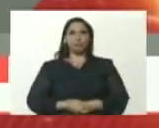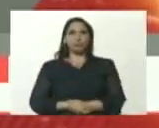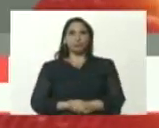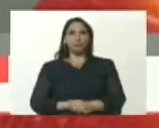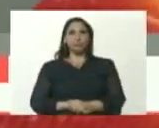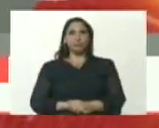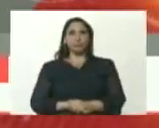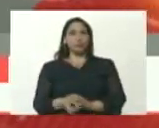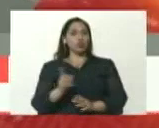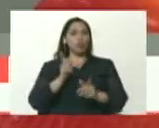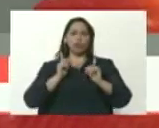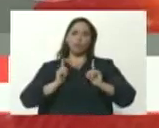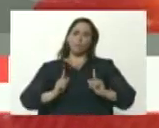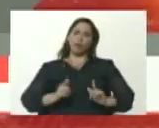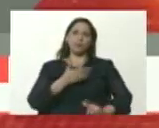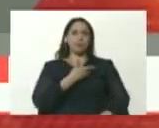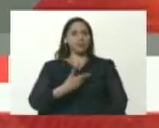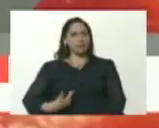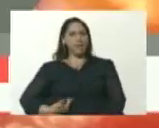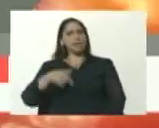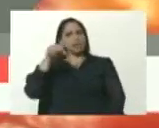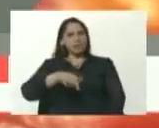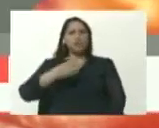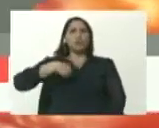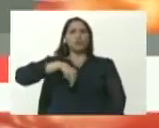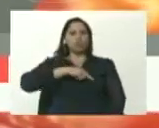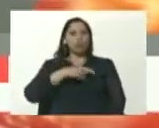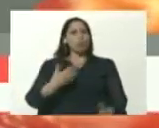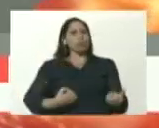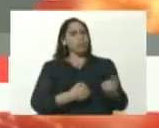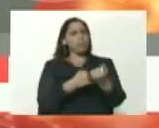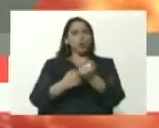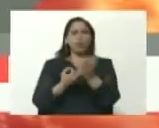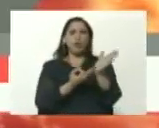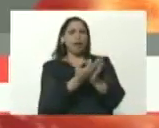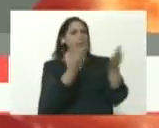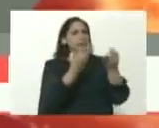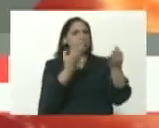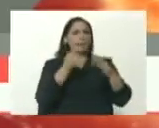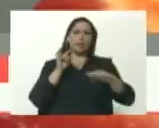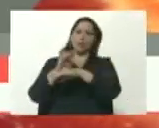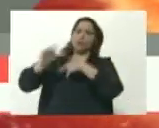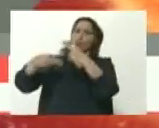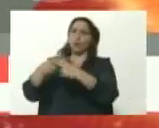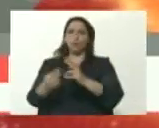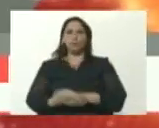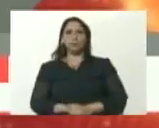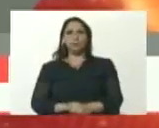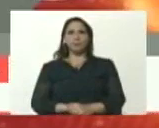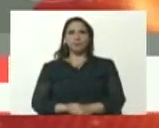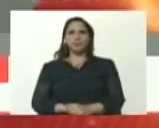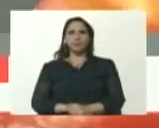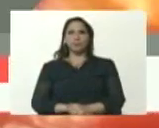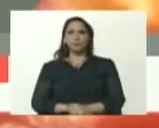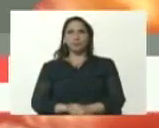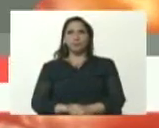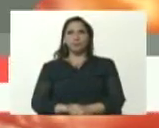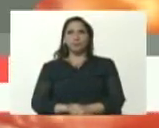No desmaye, presidente, que aquí estamos con ustedes, leales siempre, traidores nunca.